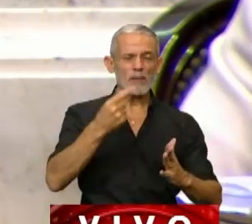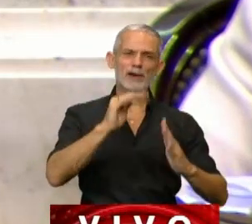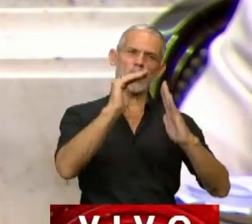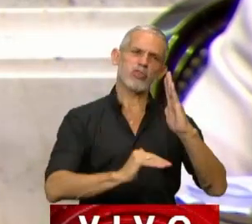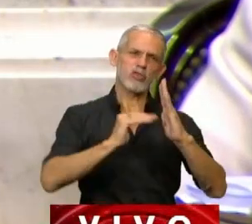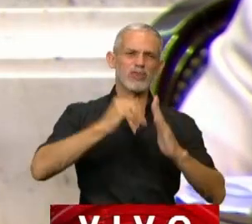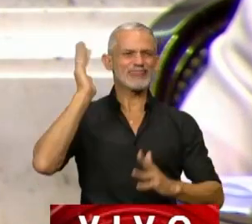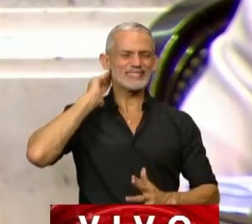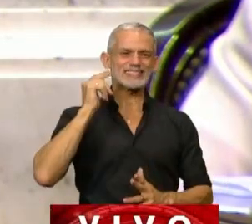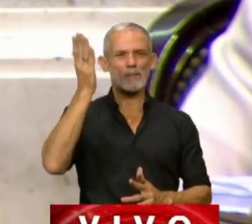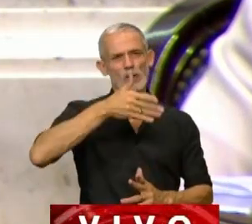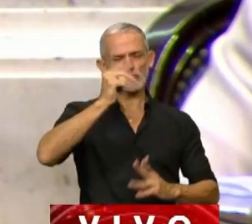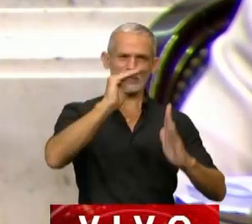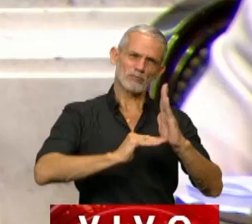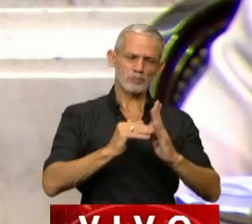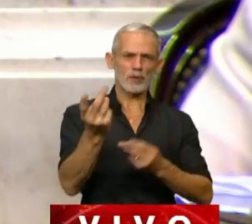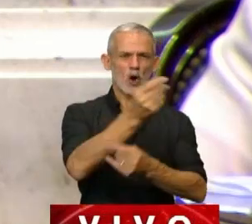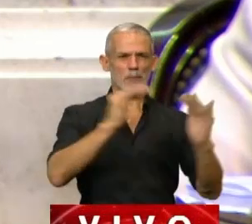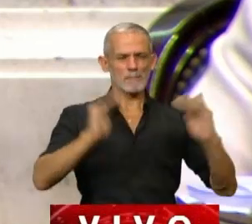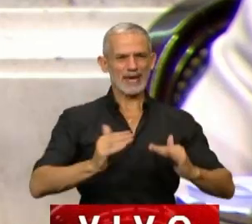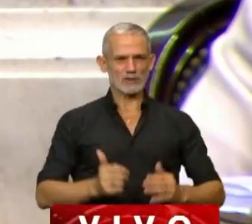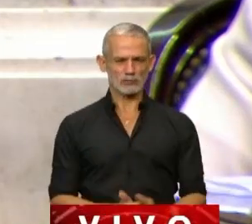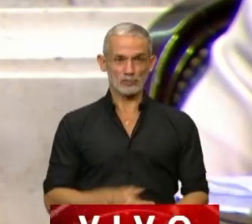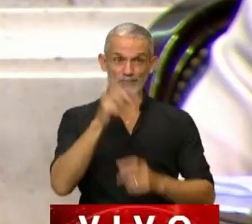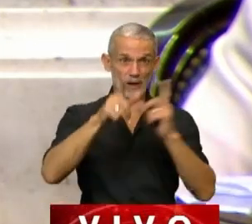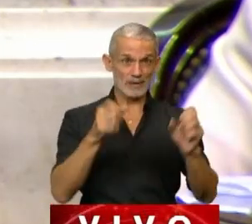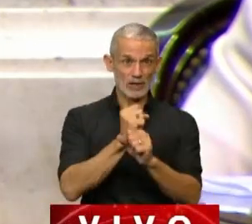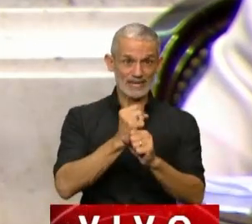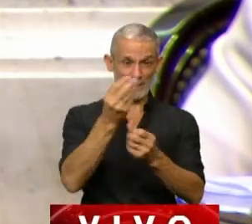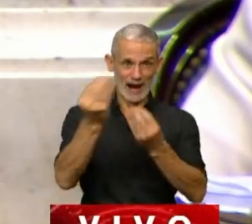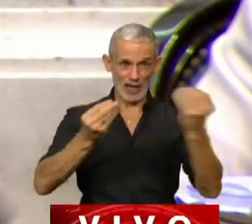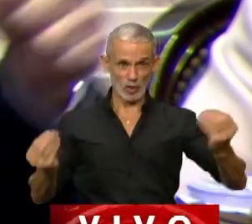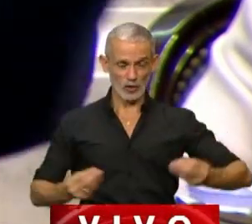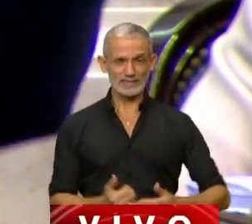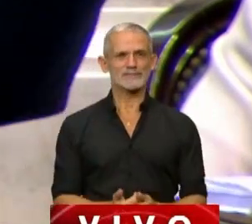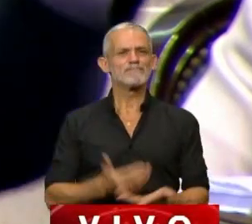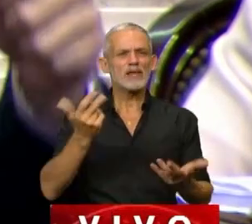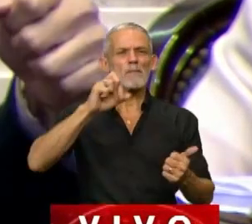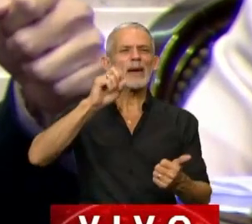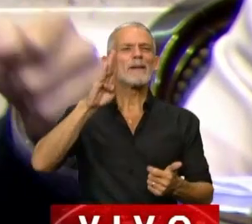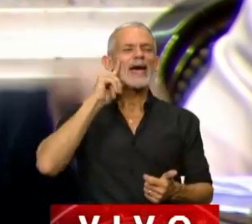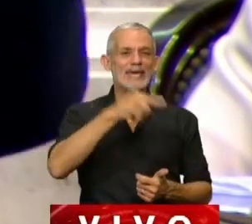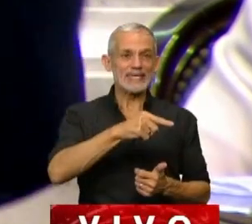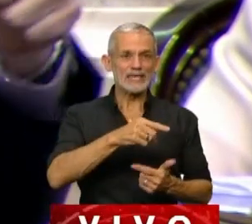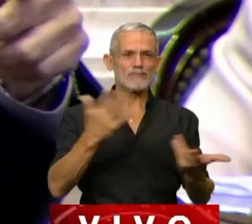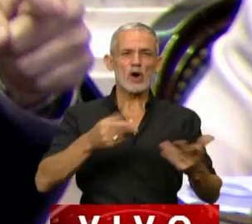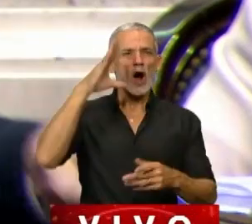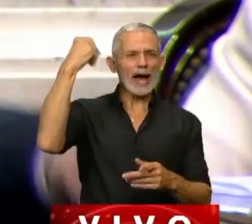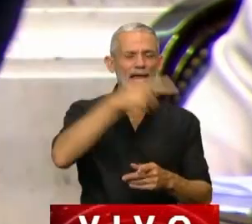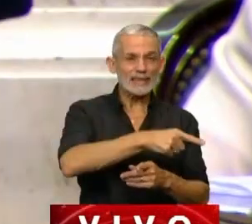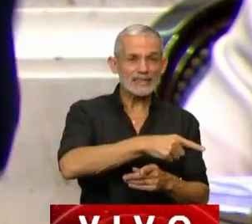16% del poder adquisitivo de los trabajadores. PBI con